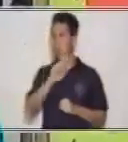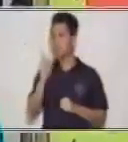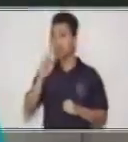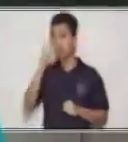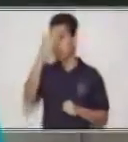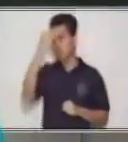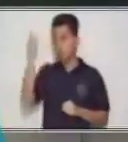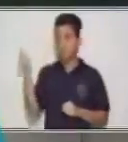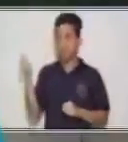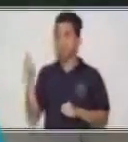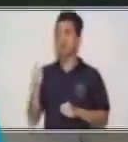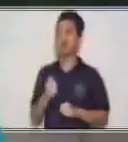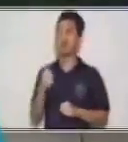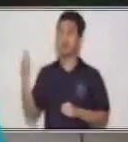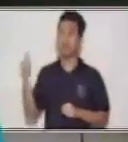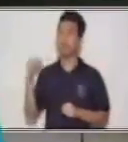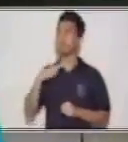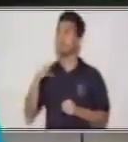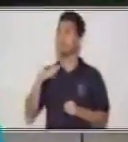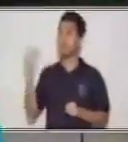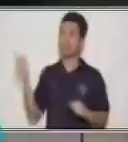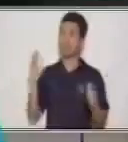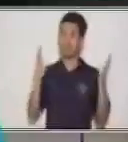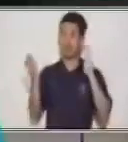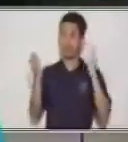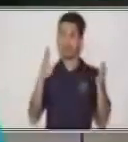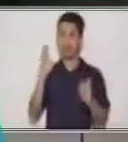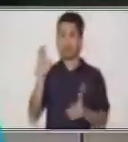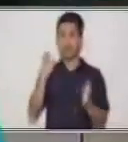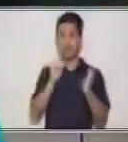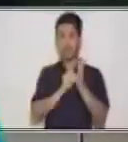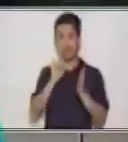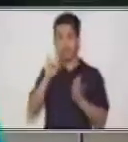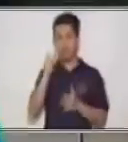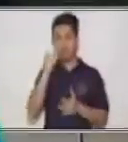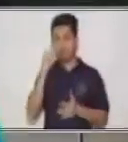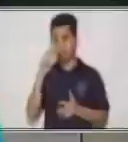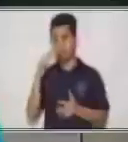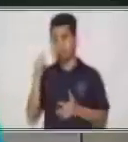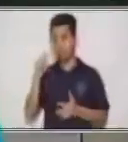la equivalencia que esta medida tiene. Por ejemplo,